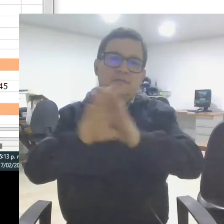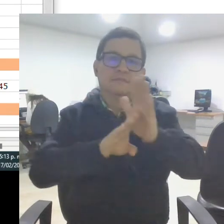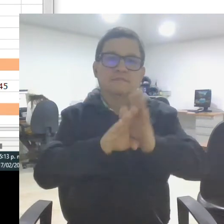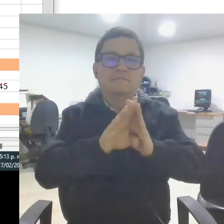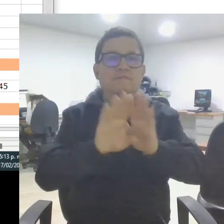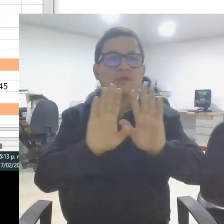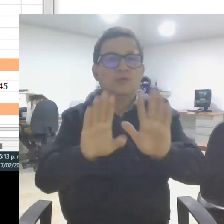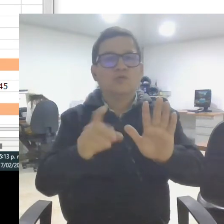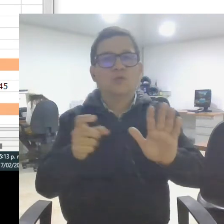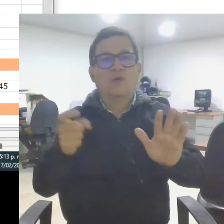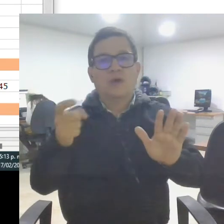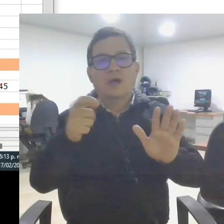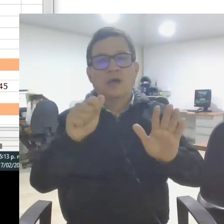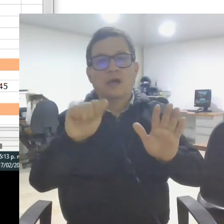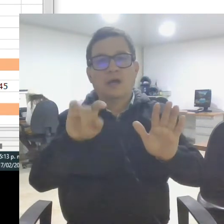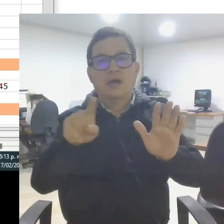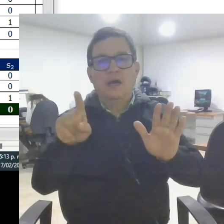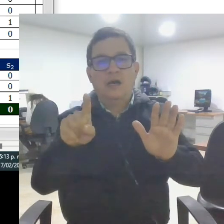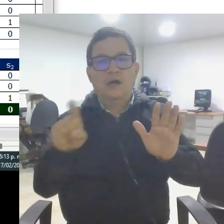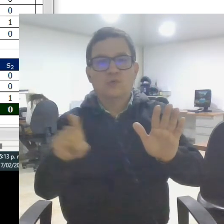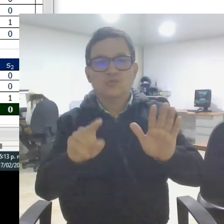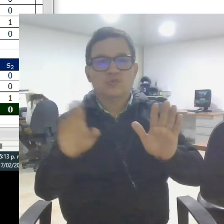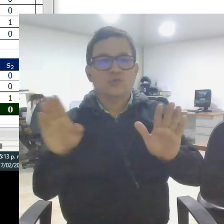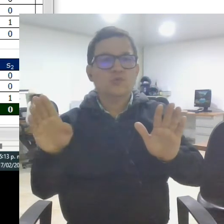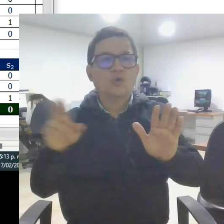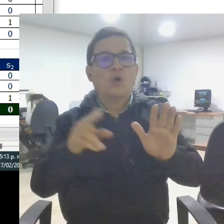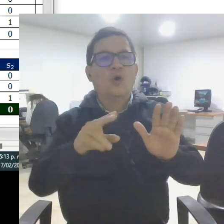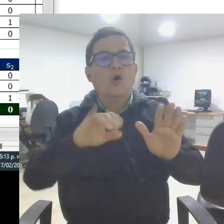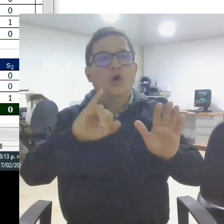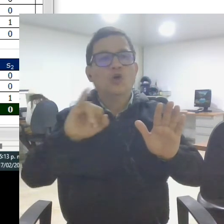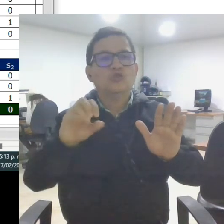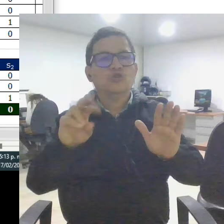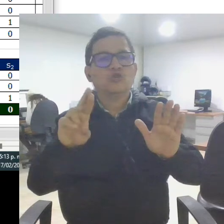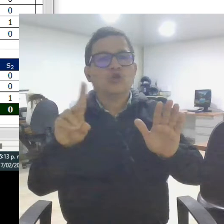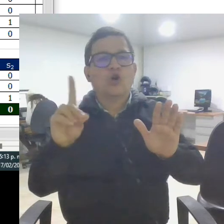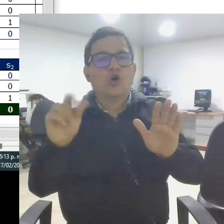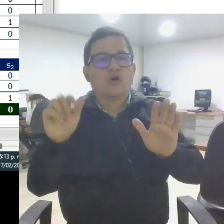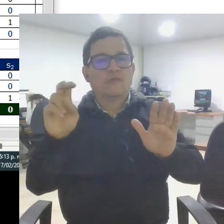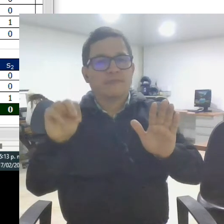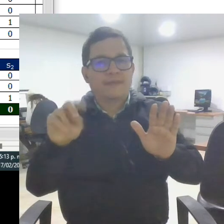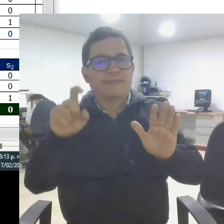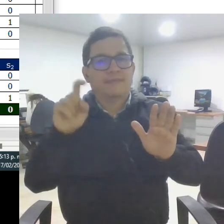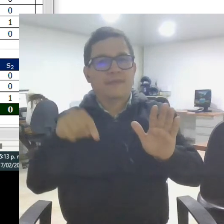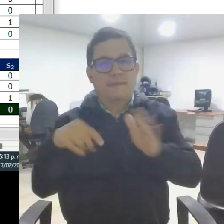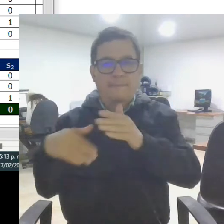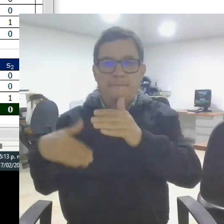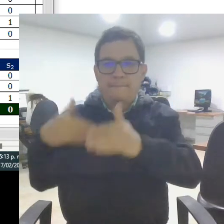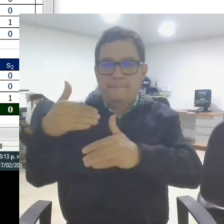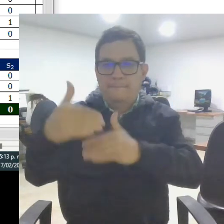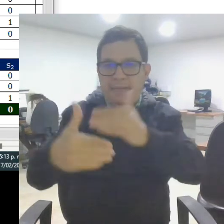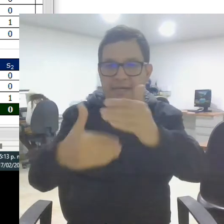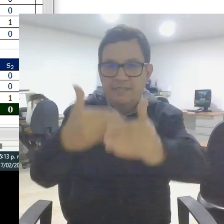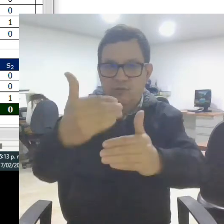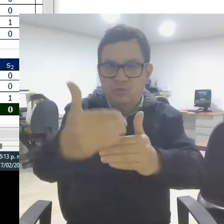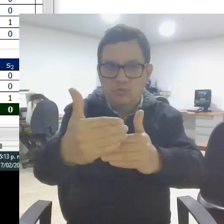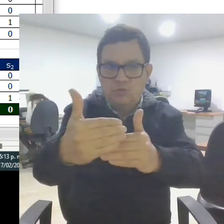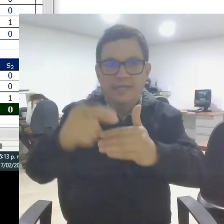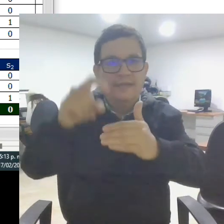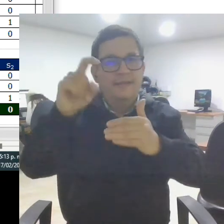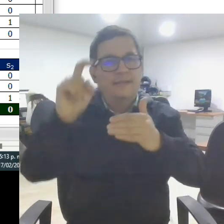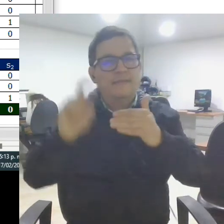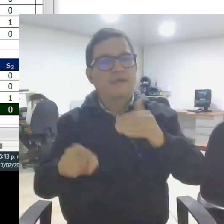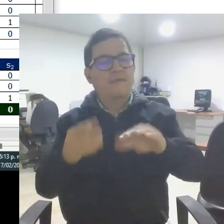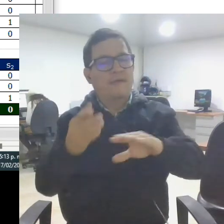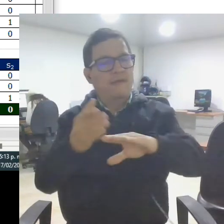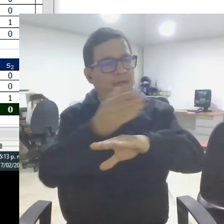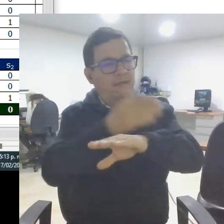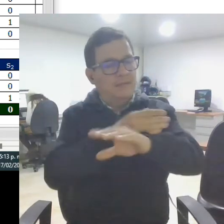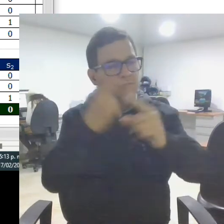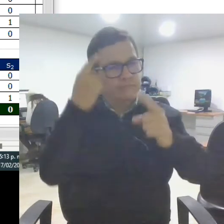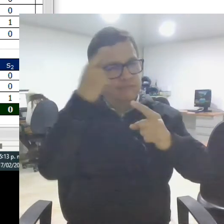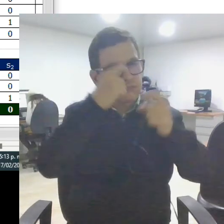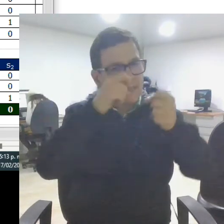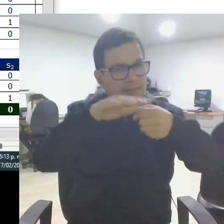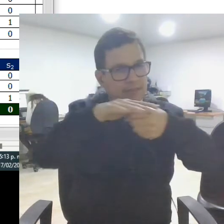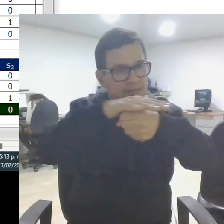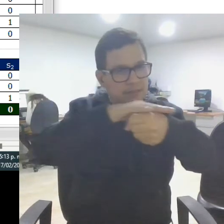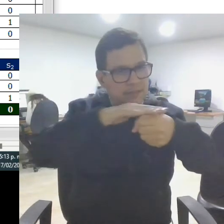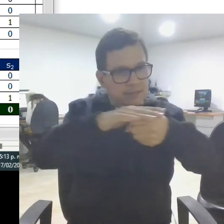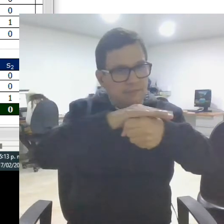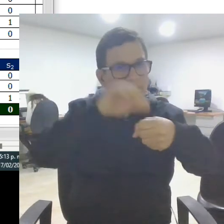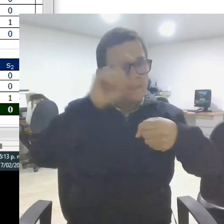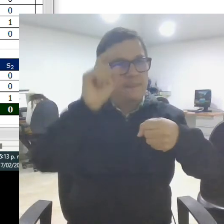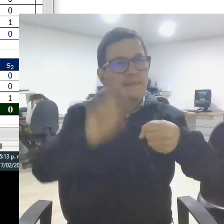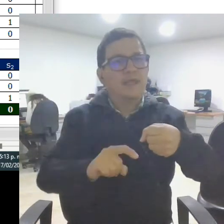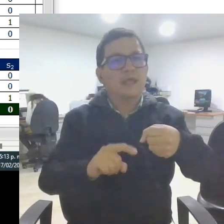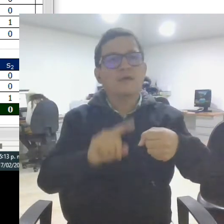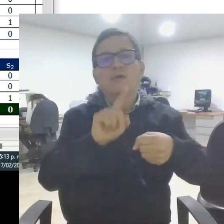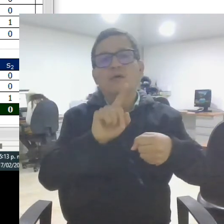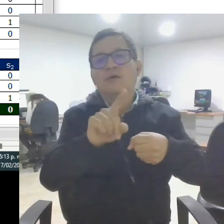Gauss-Jordan vamos a tener varios pasos. Primero hay que tener en cuenta cuáles son las condiciones. La condición